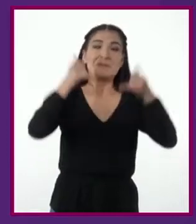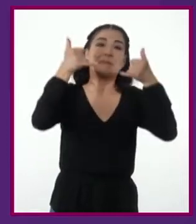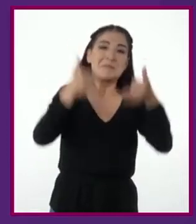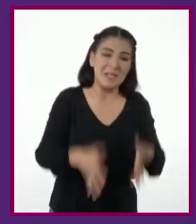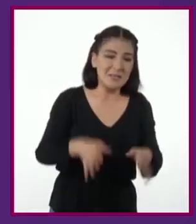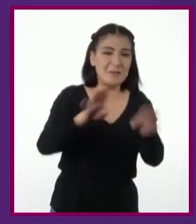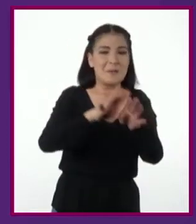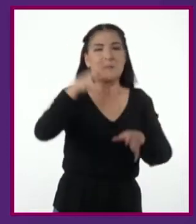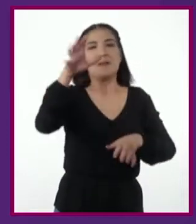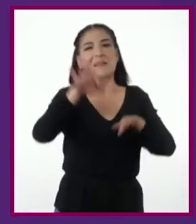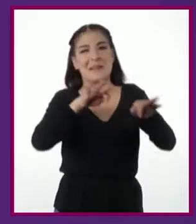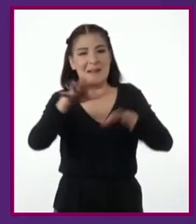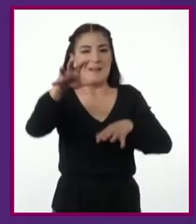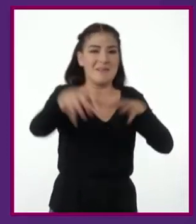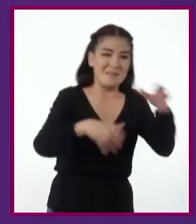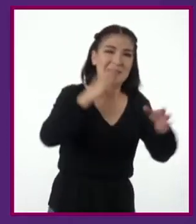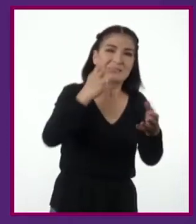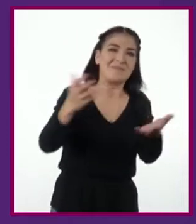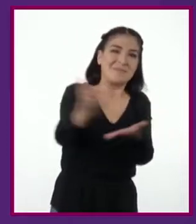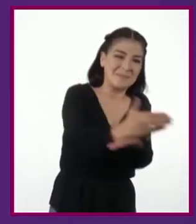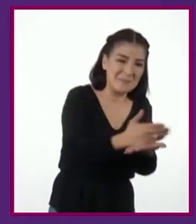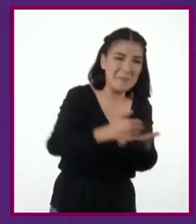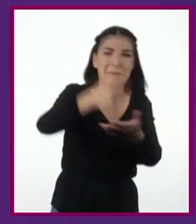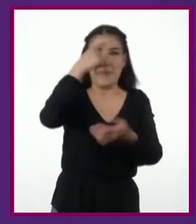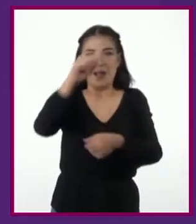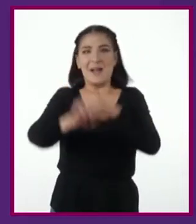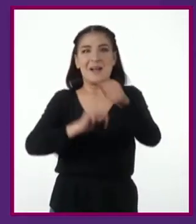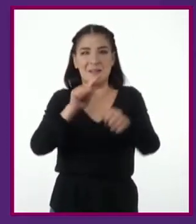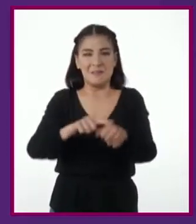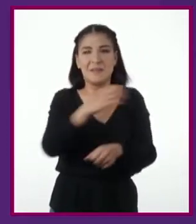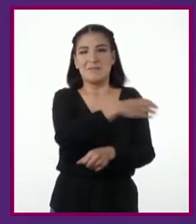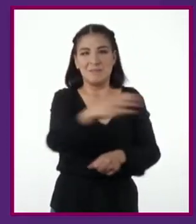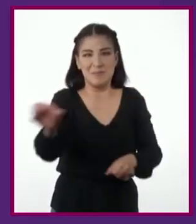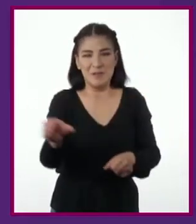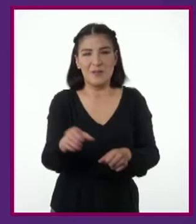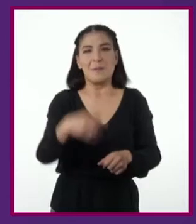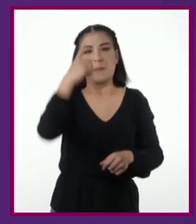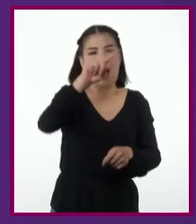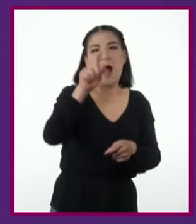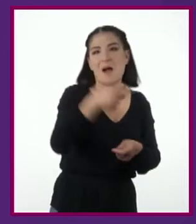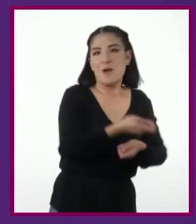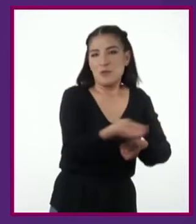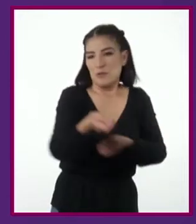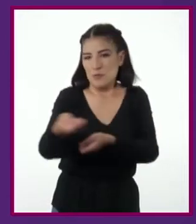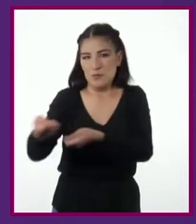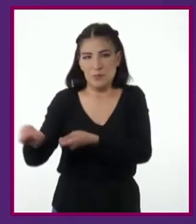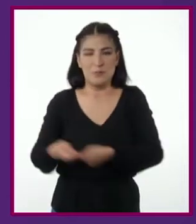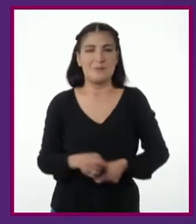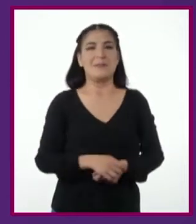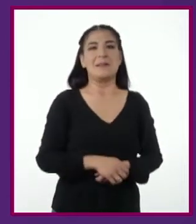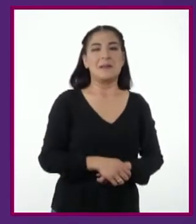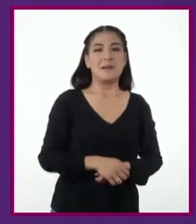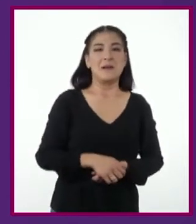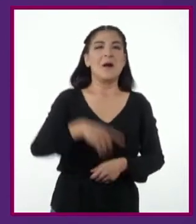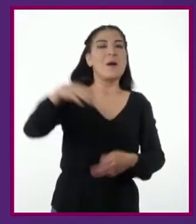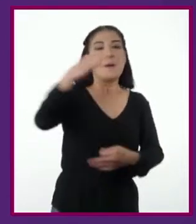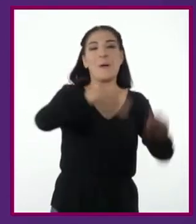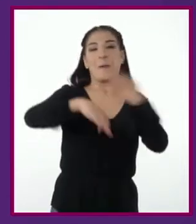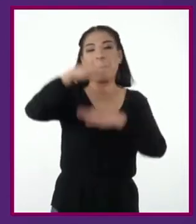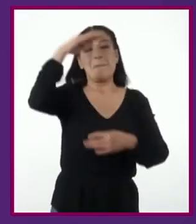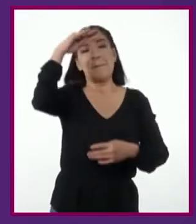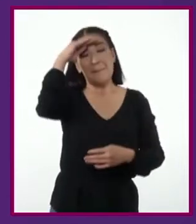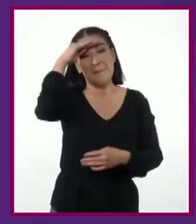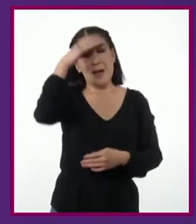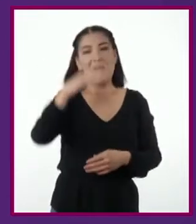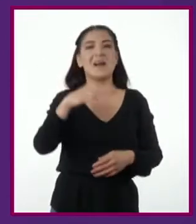tareas agrícolas, en la construcción y mantenimiento de las obras de irrigación. Contrario a lo que se pensó